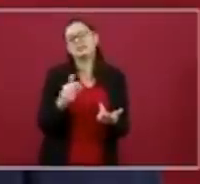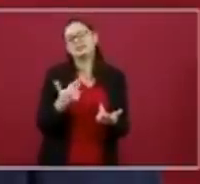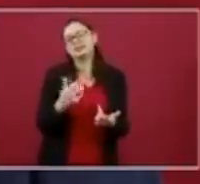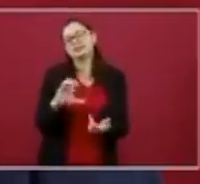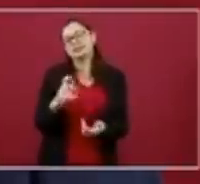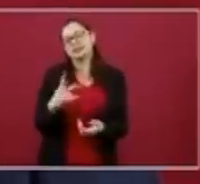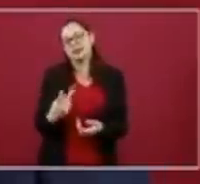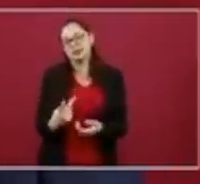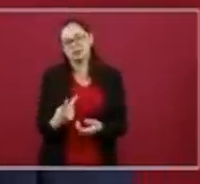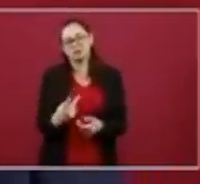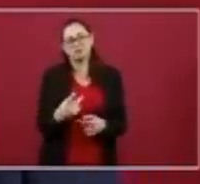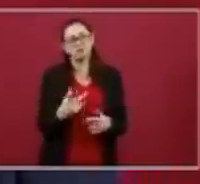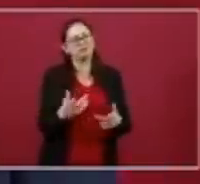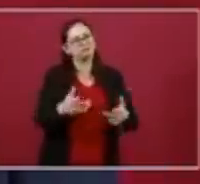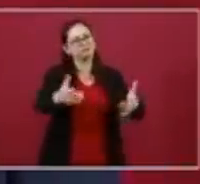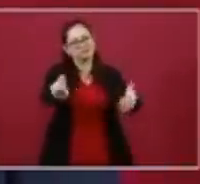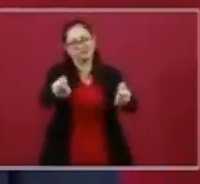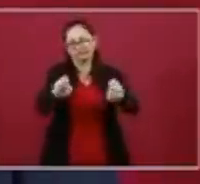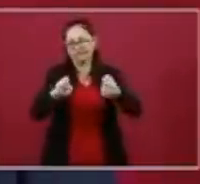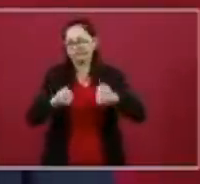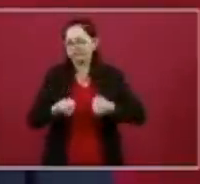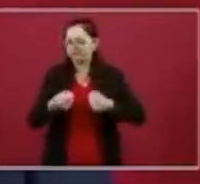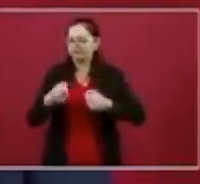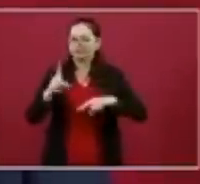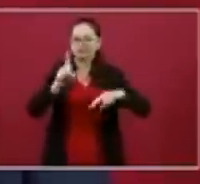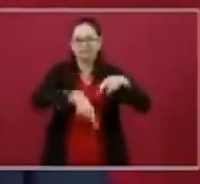que se han entregado